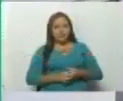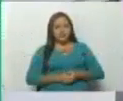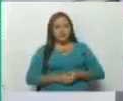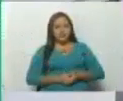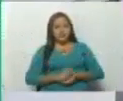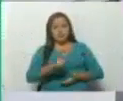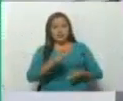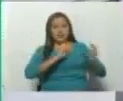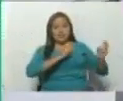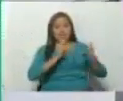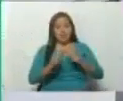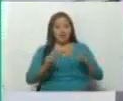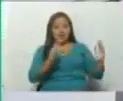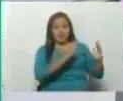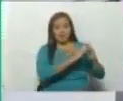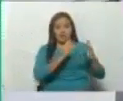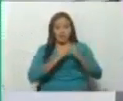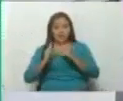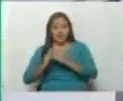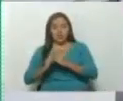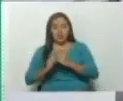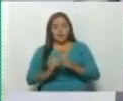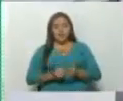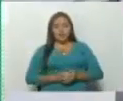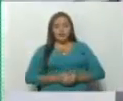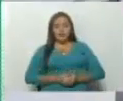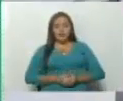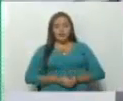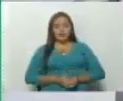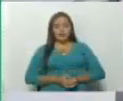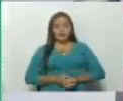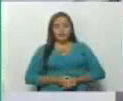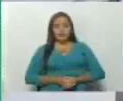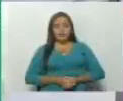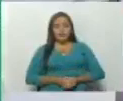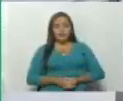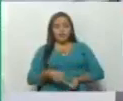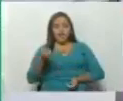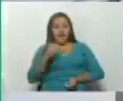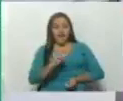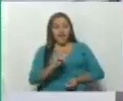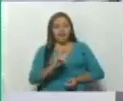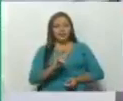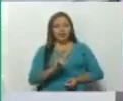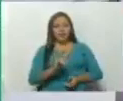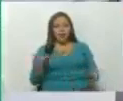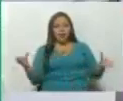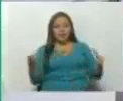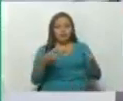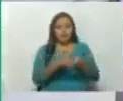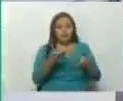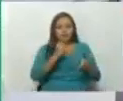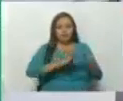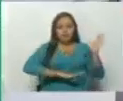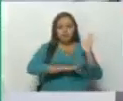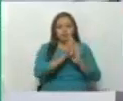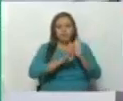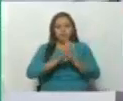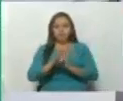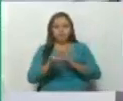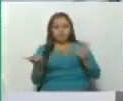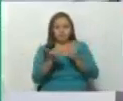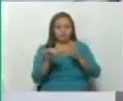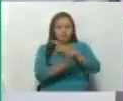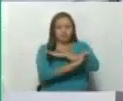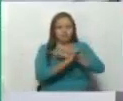con el tema de la vivienda, ¿no? Que hay varios asambleas de vivienda venezolanos que se han desarrollado cerca de la